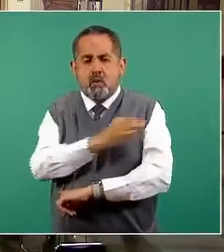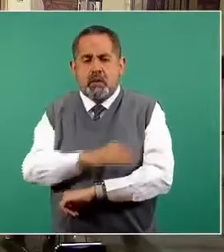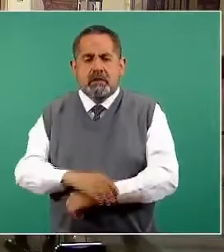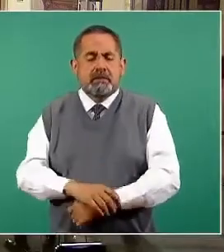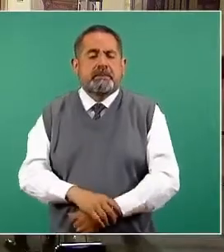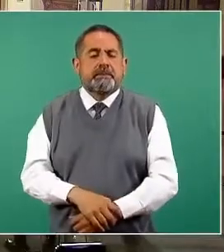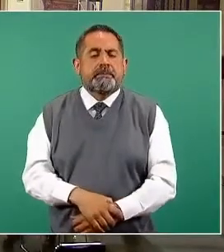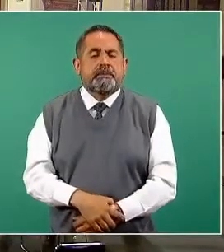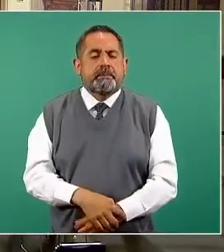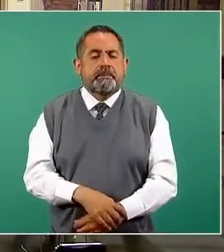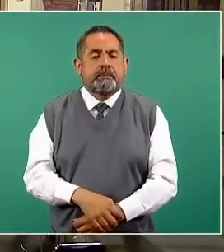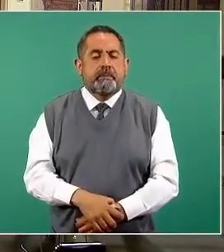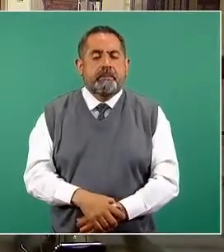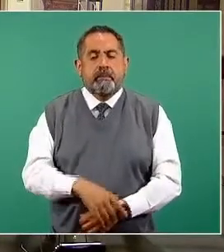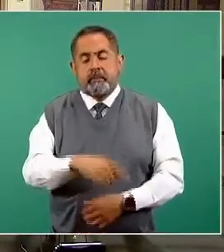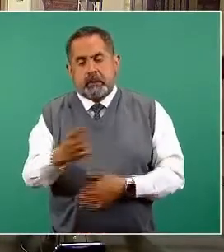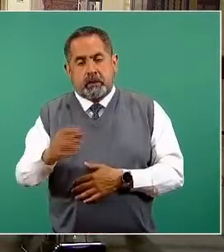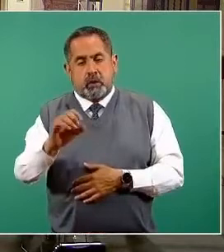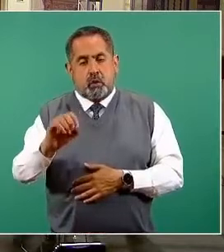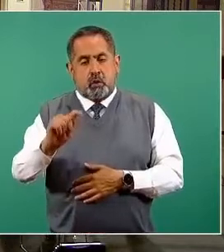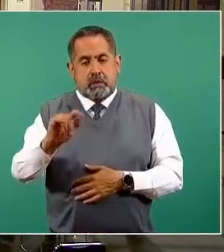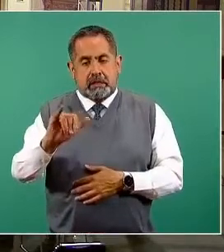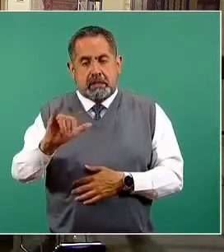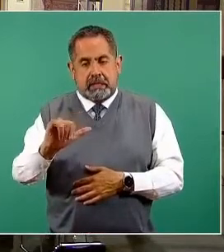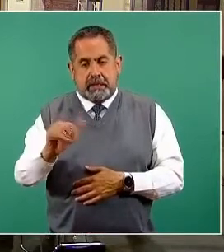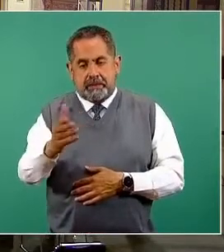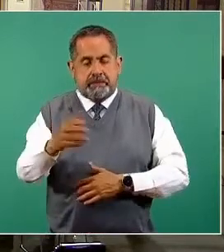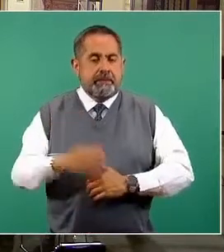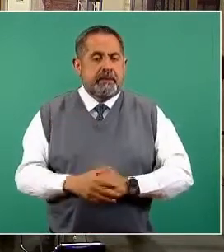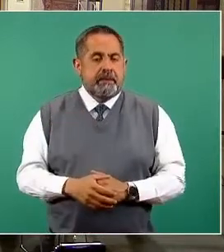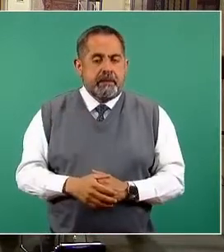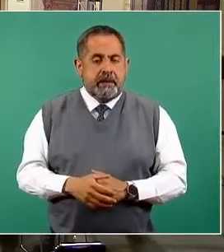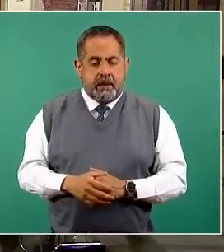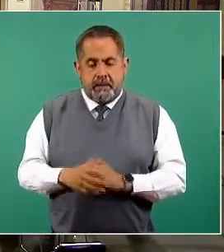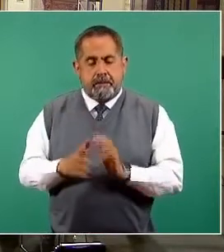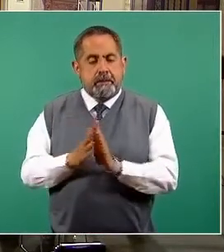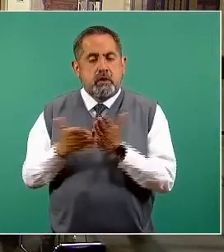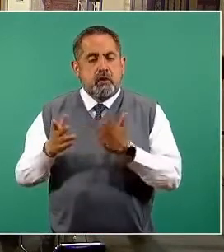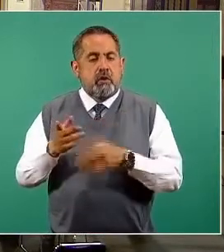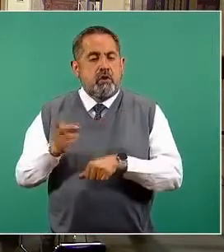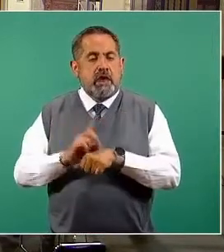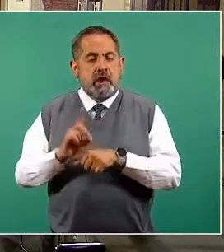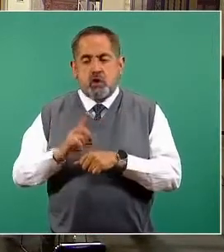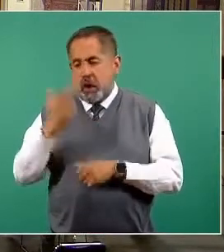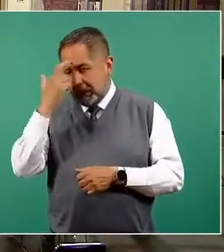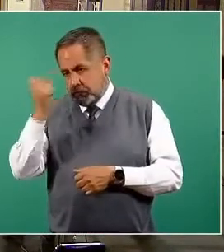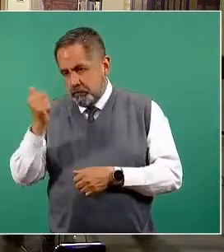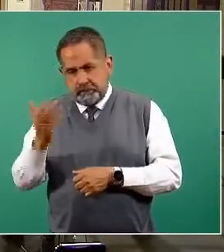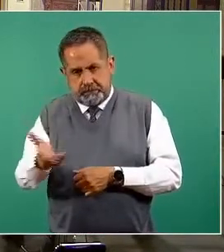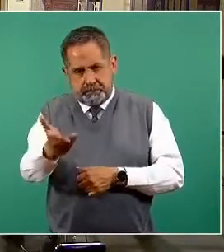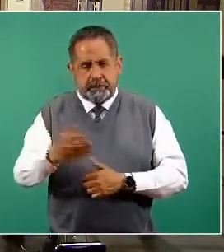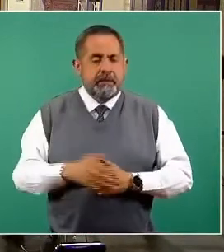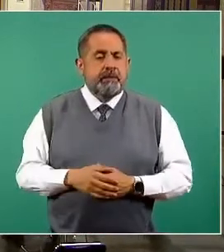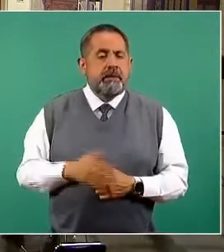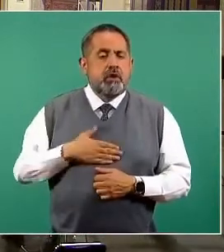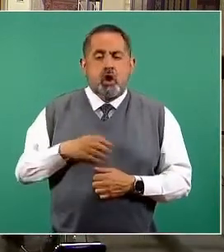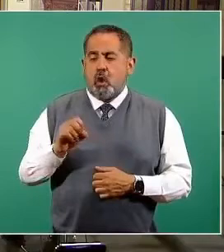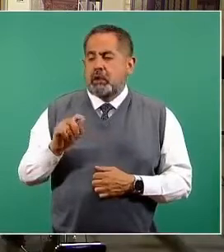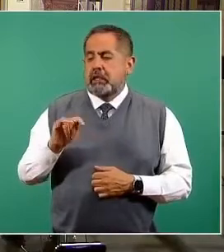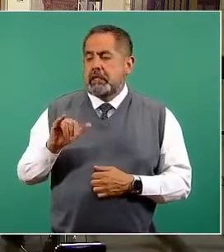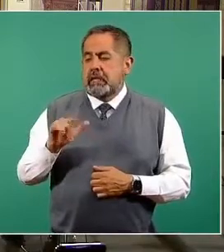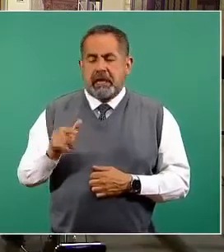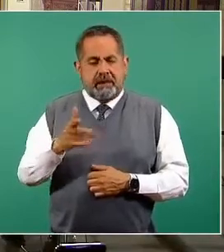gracias. Otilia Carvajal, el diario La Razón. Buenas noches, Otilia Carvajal de La